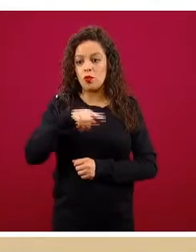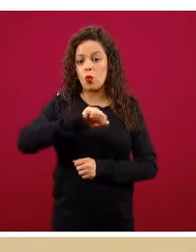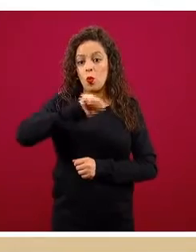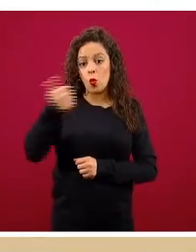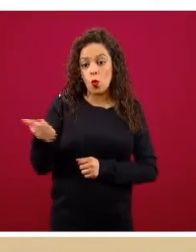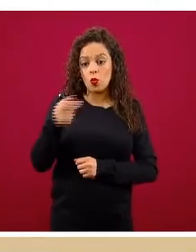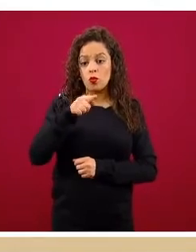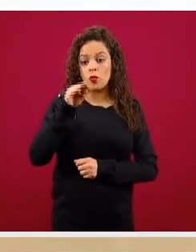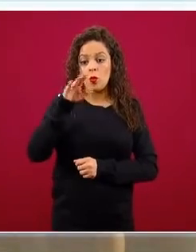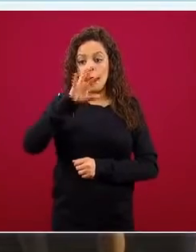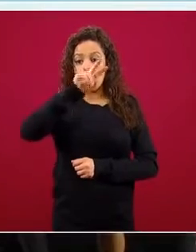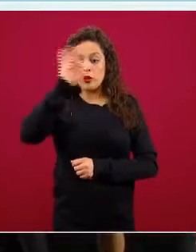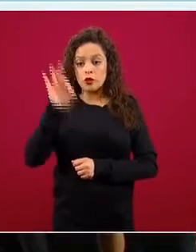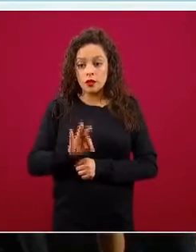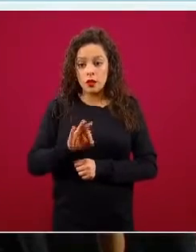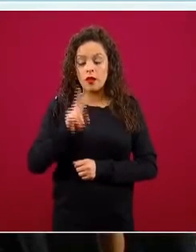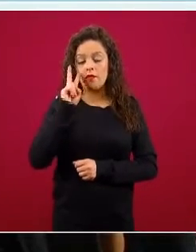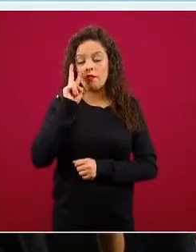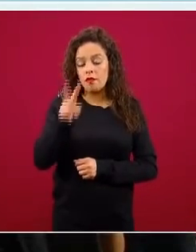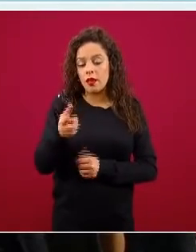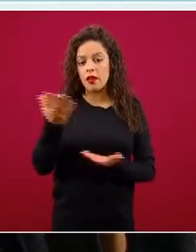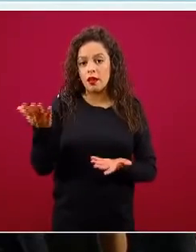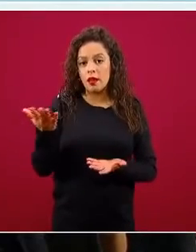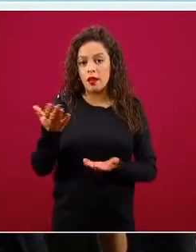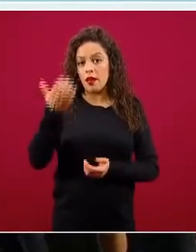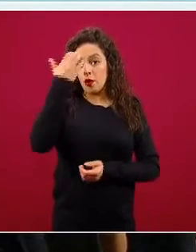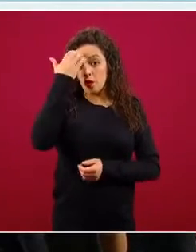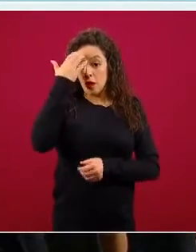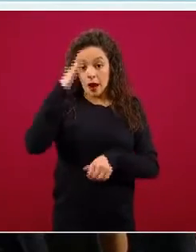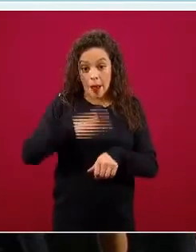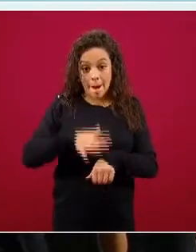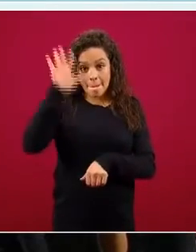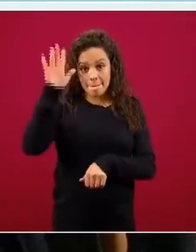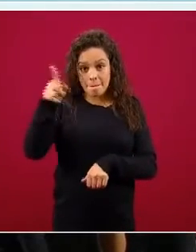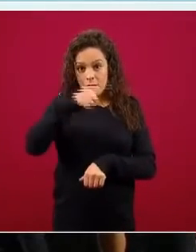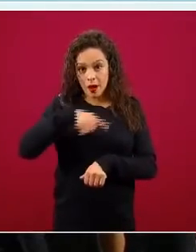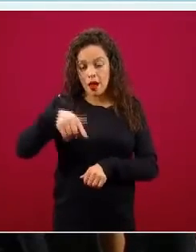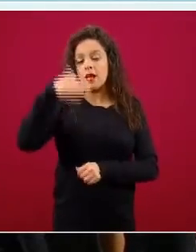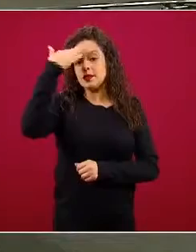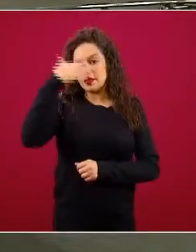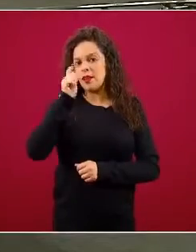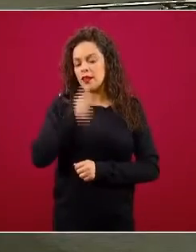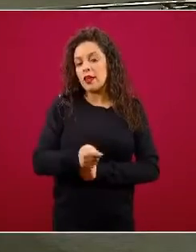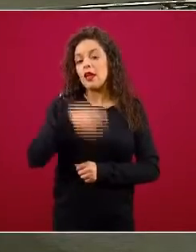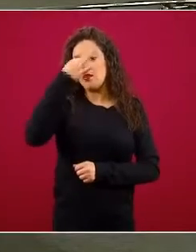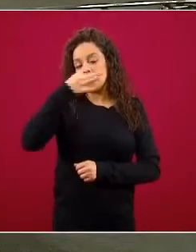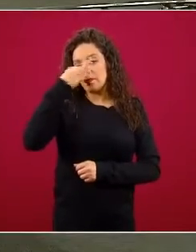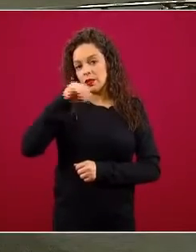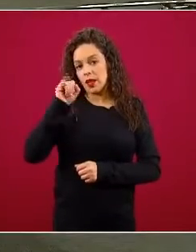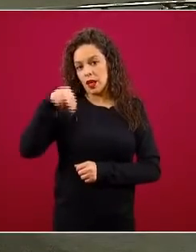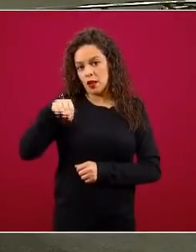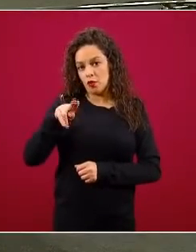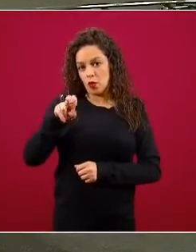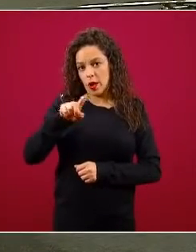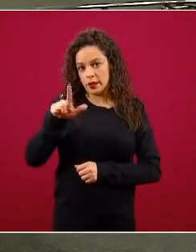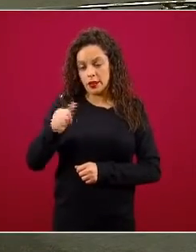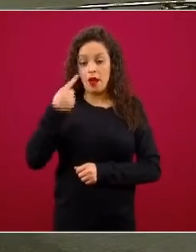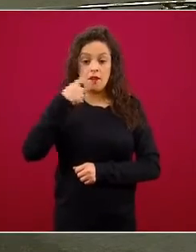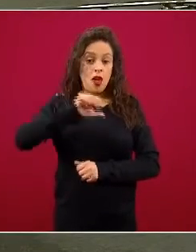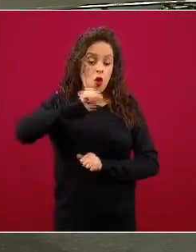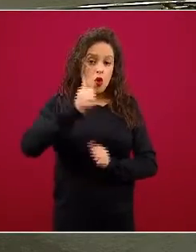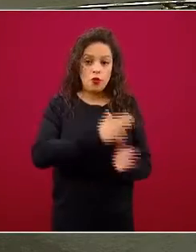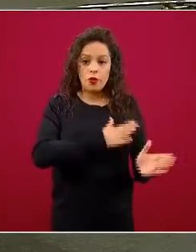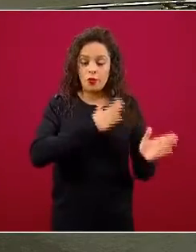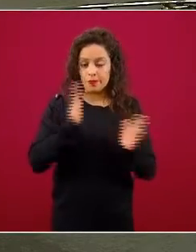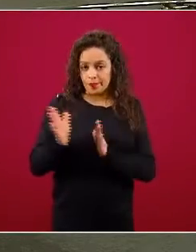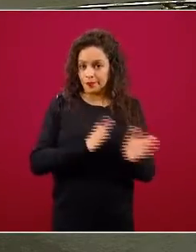causa conocida, la más frecuente, influenza. Veamos la siguiente. Aquí vamos a concentrarnos en